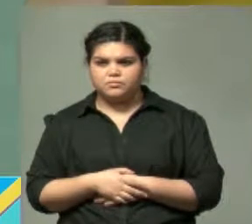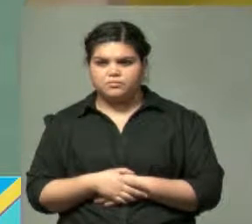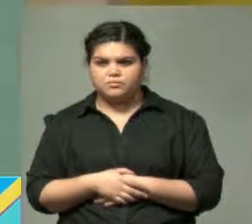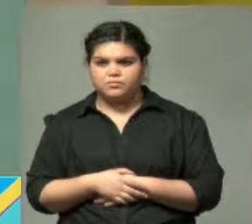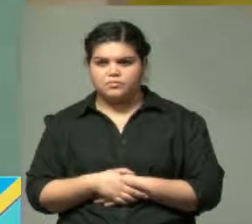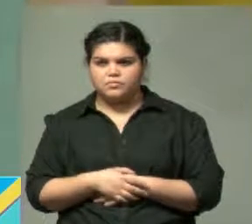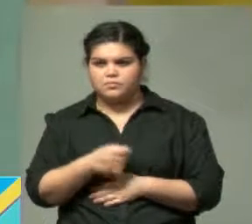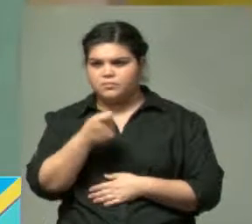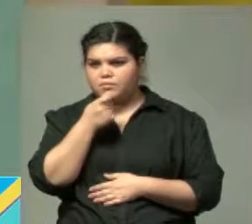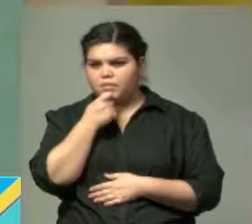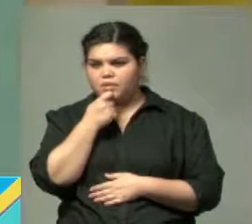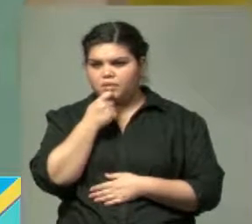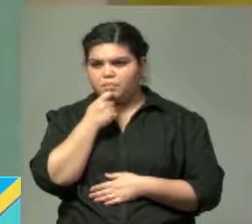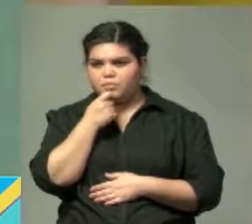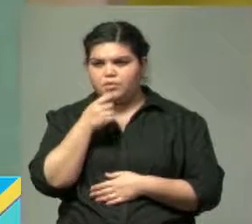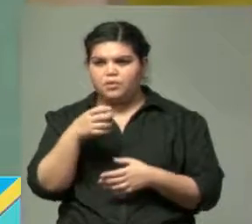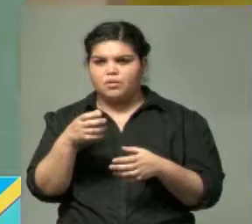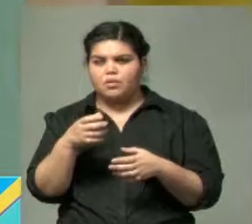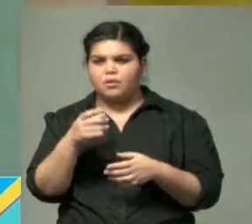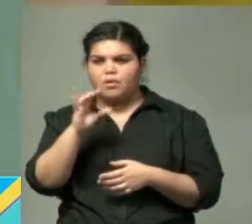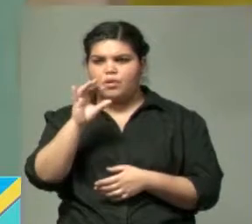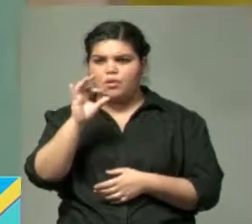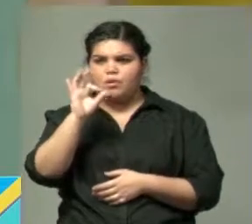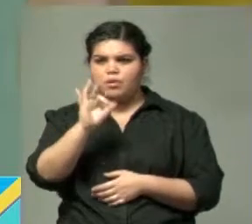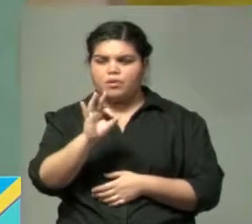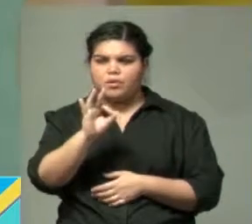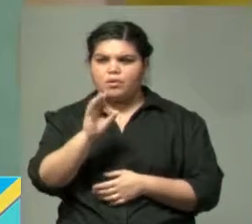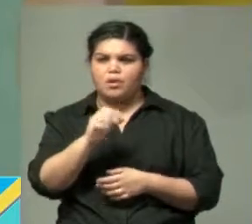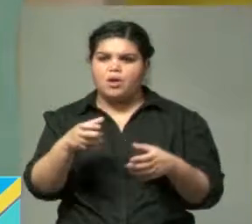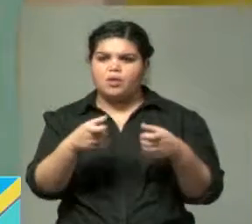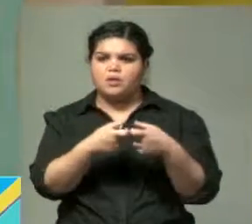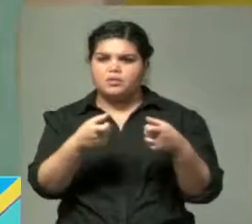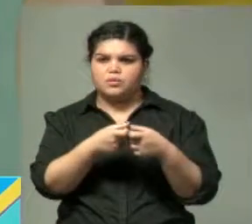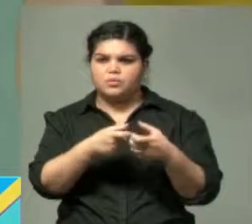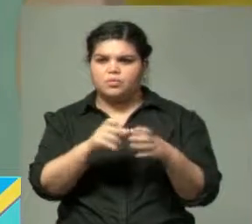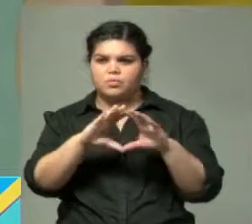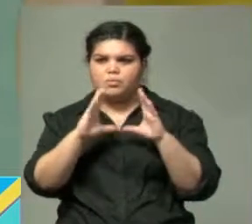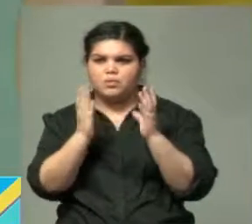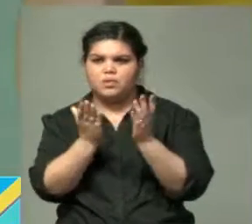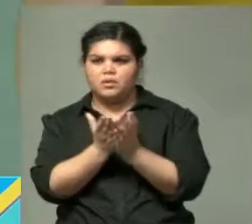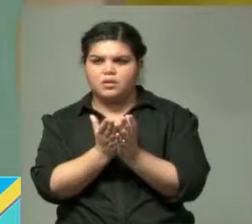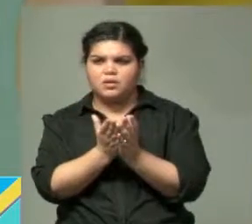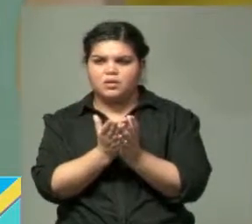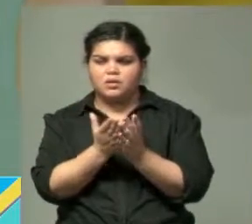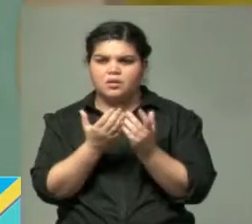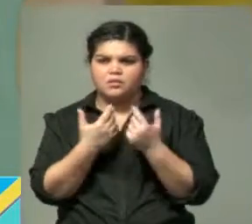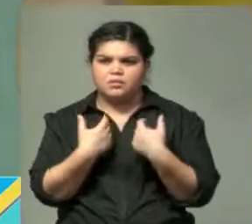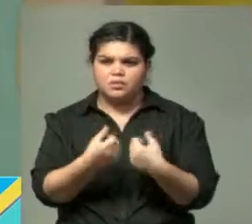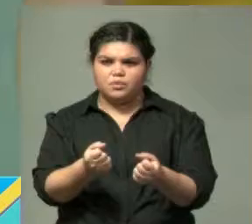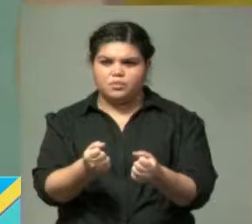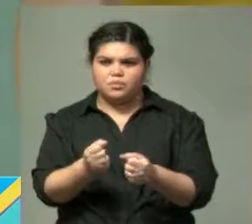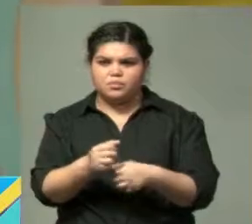Salud considera al desempleo como una enfermedad, porque conduce a situaciones de depresión generalizada, bueno,